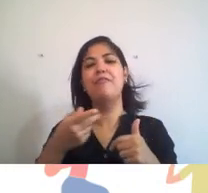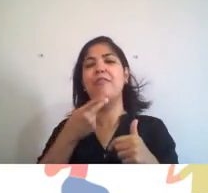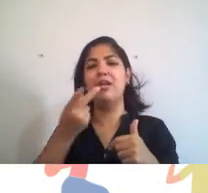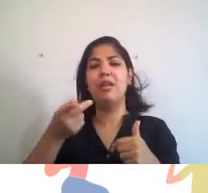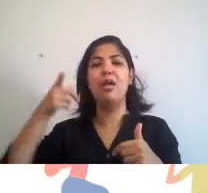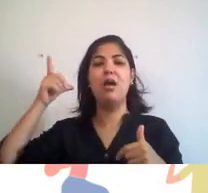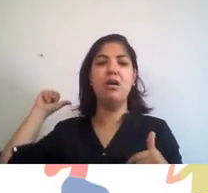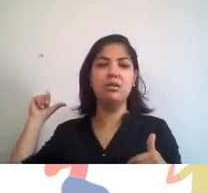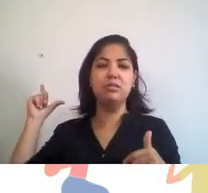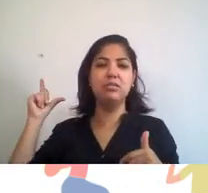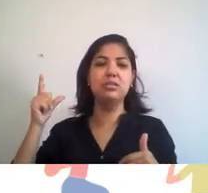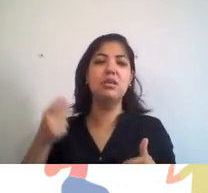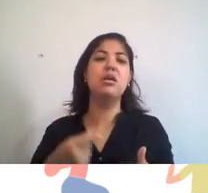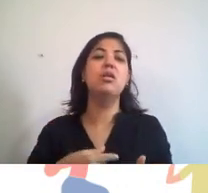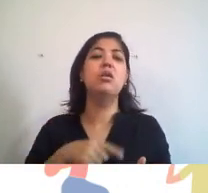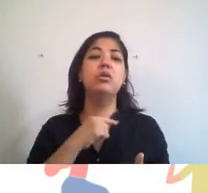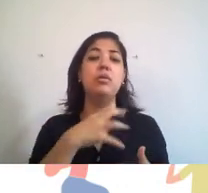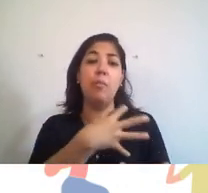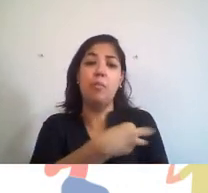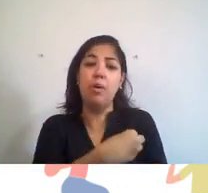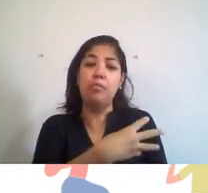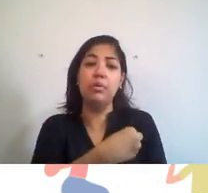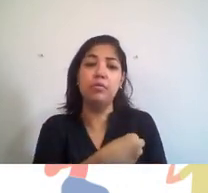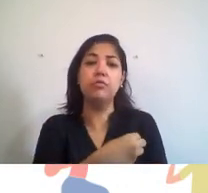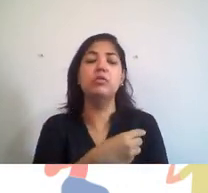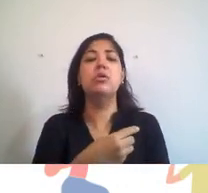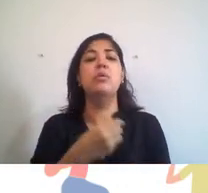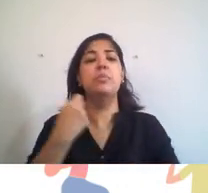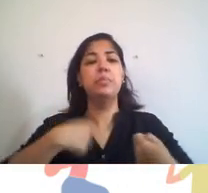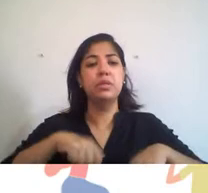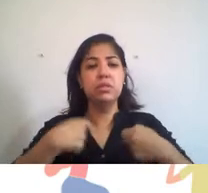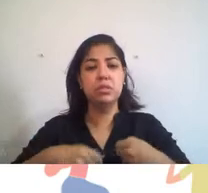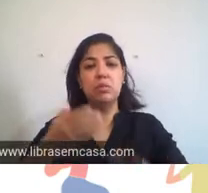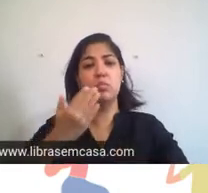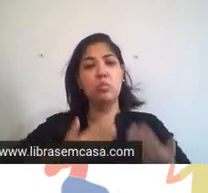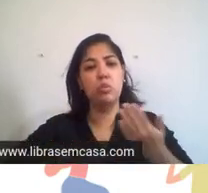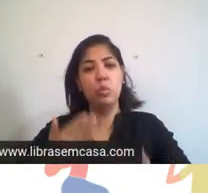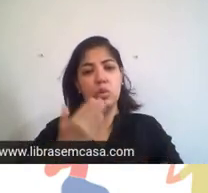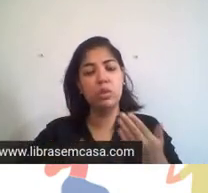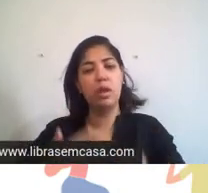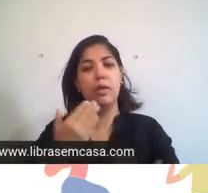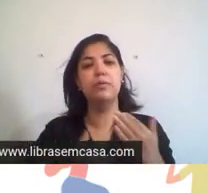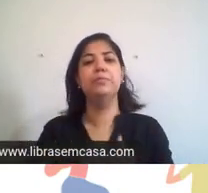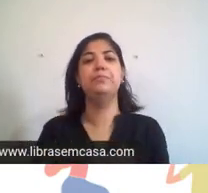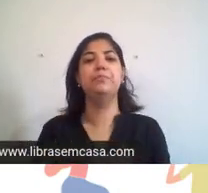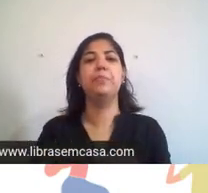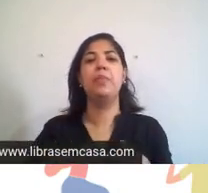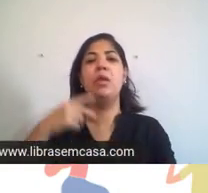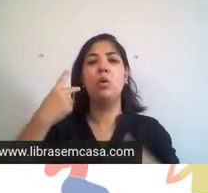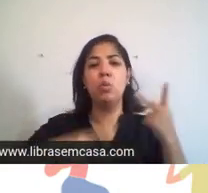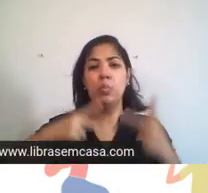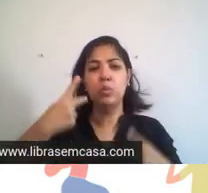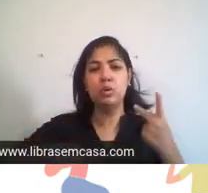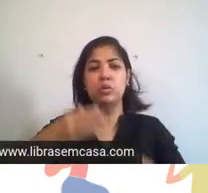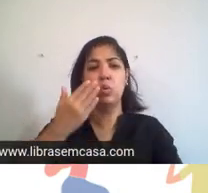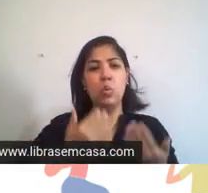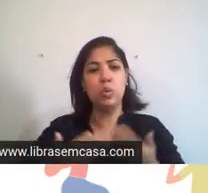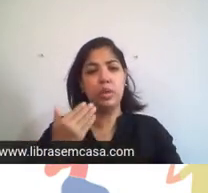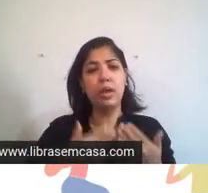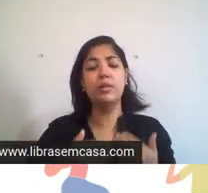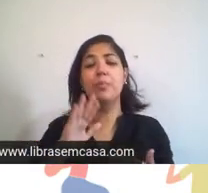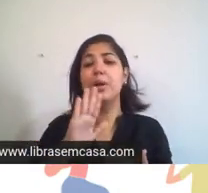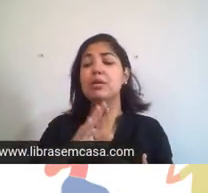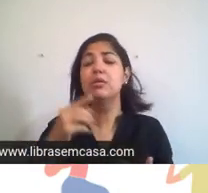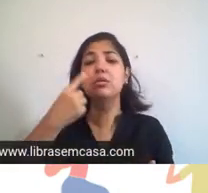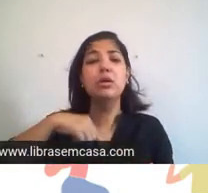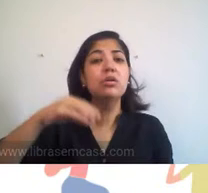con deseo de encontrarnos, que son nuestros cuidados, nuestra política de cuidados, es algo en lo que